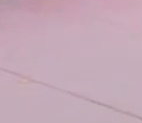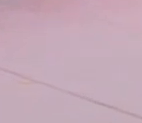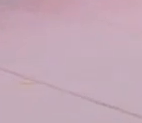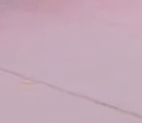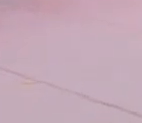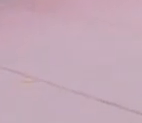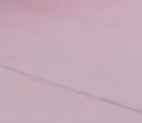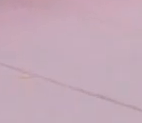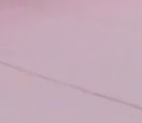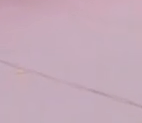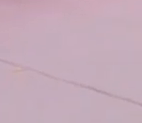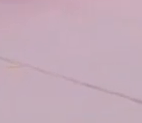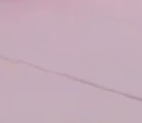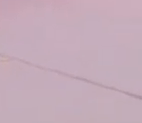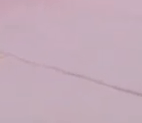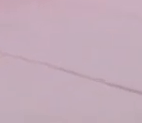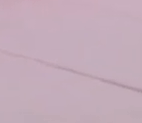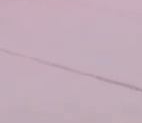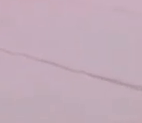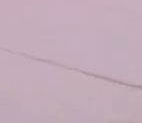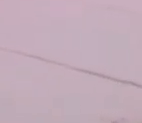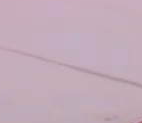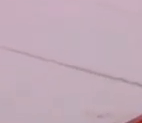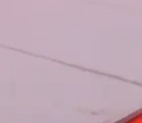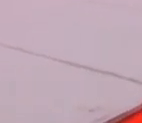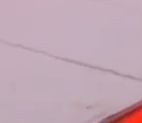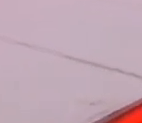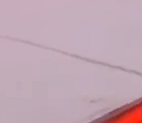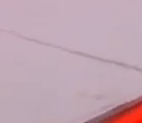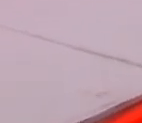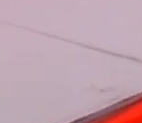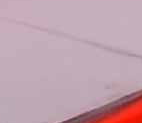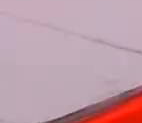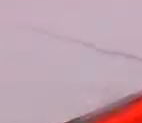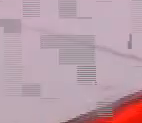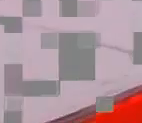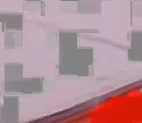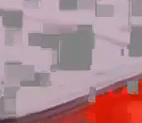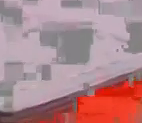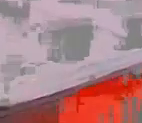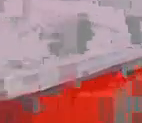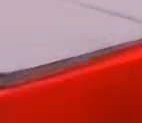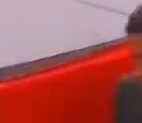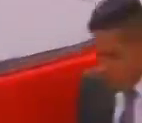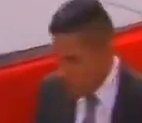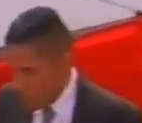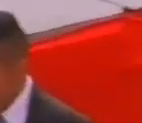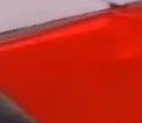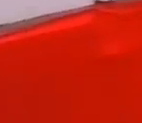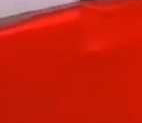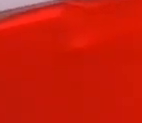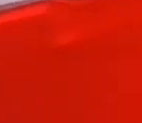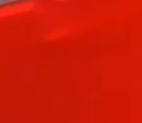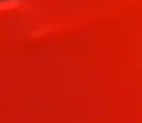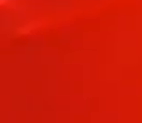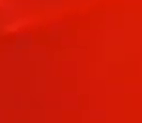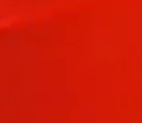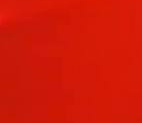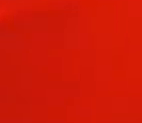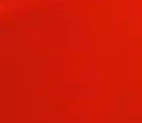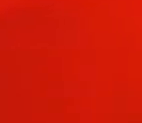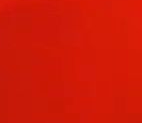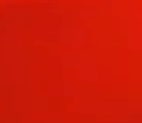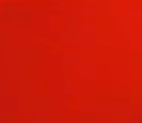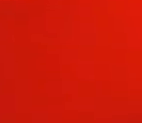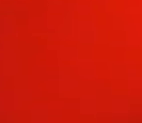recibió la mayor carga de odio y de actos terroristas de todo el país. Y